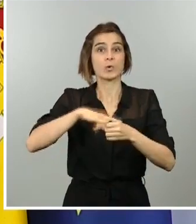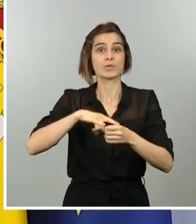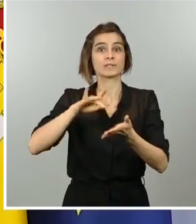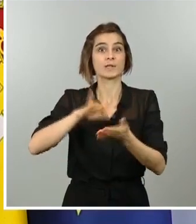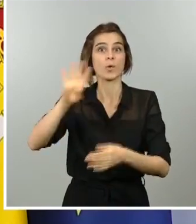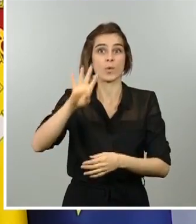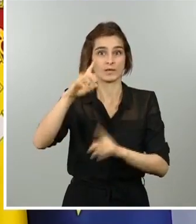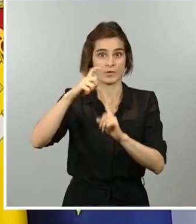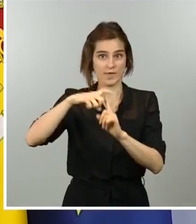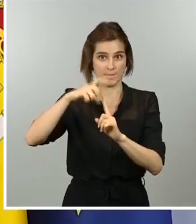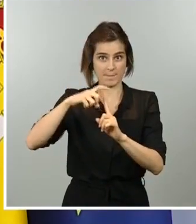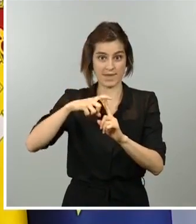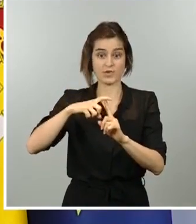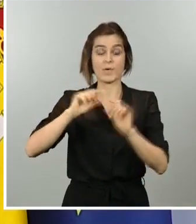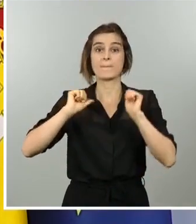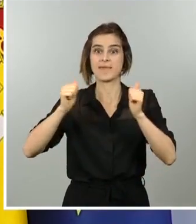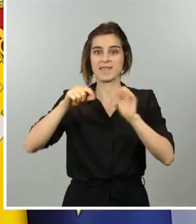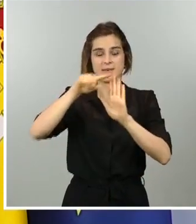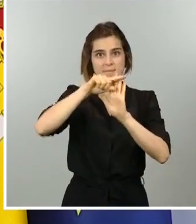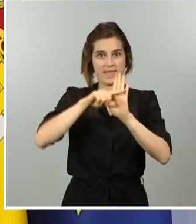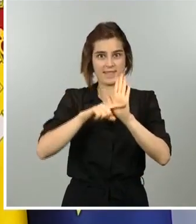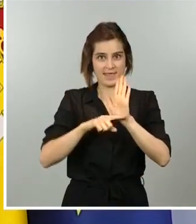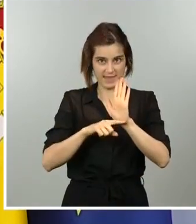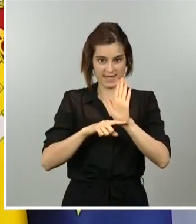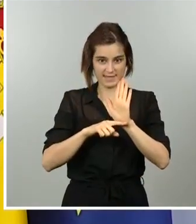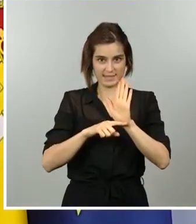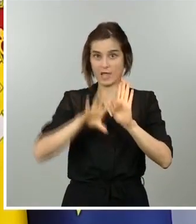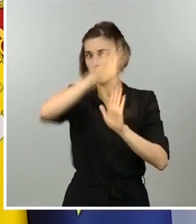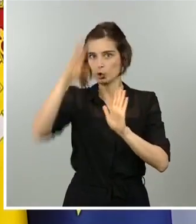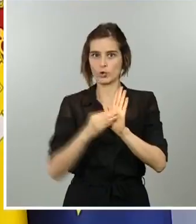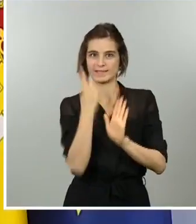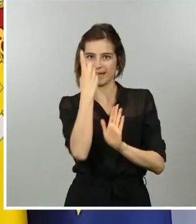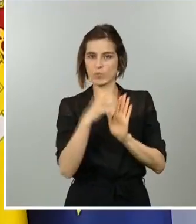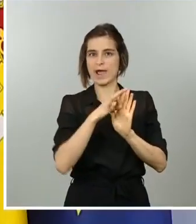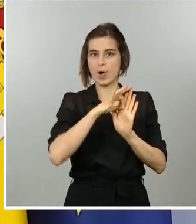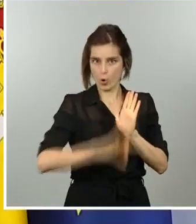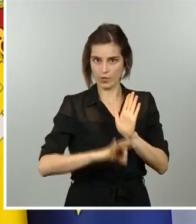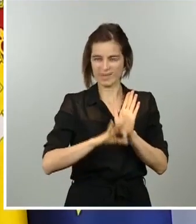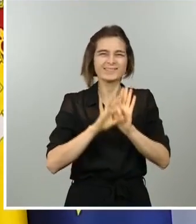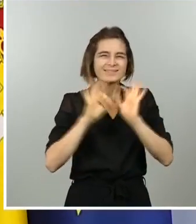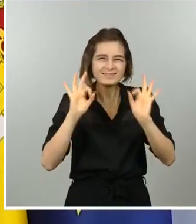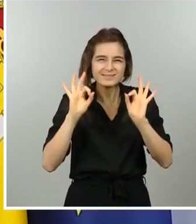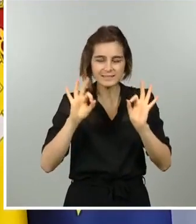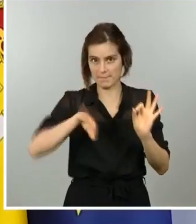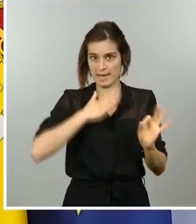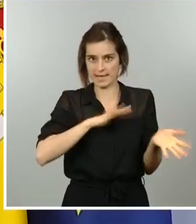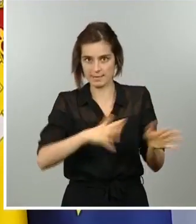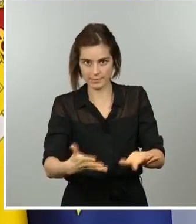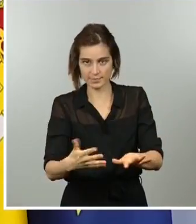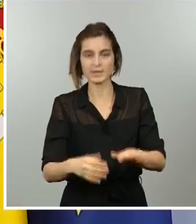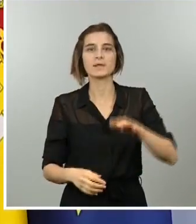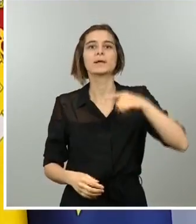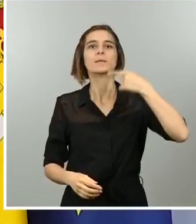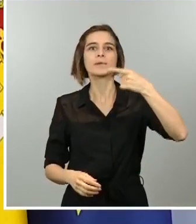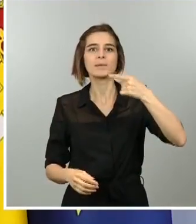conjunto de medidas que están recogidas en una orden. La primera de ellas hace referencia a la reactivación del comercio, de actividad